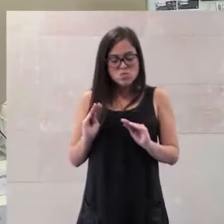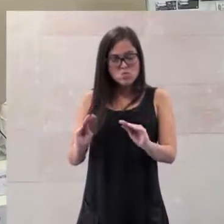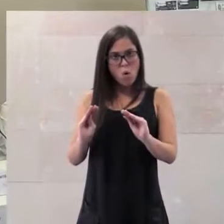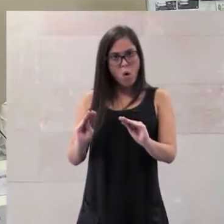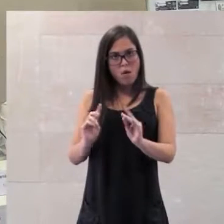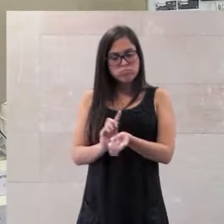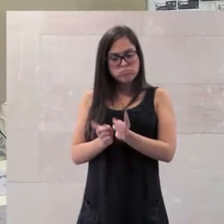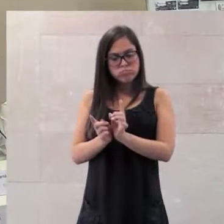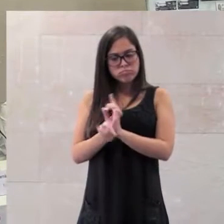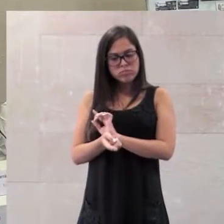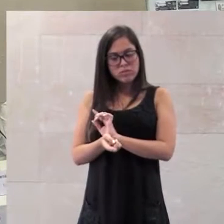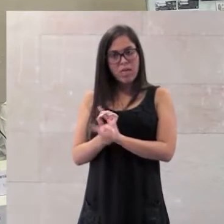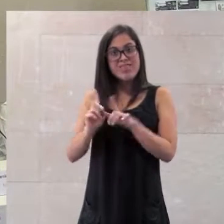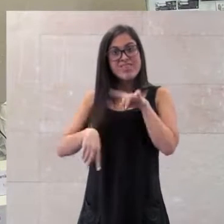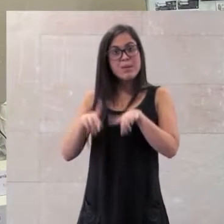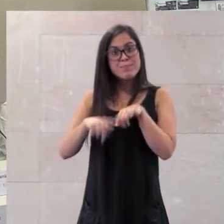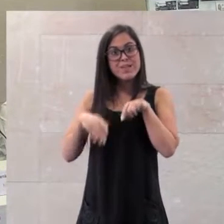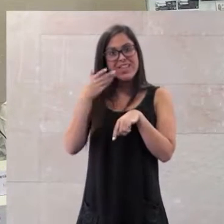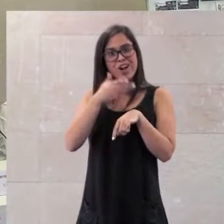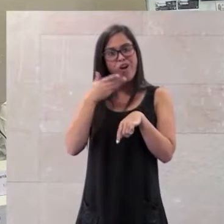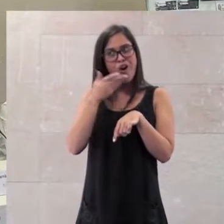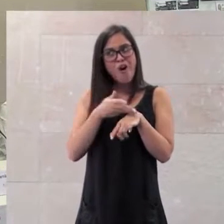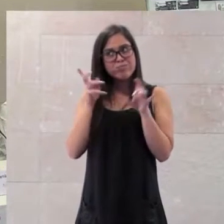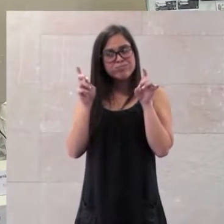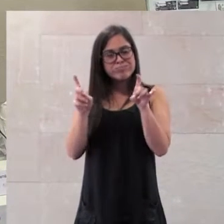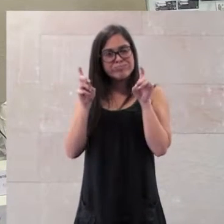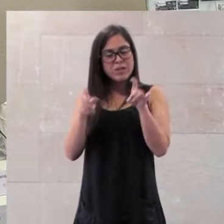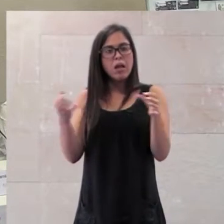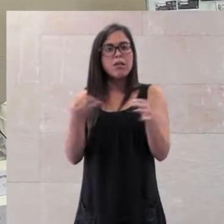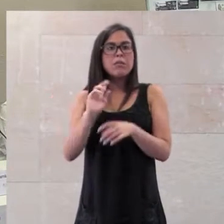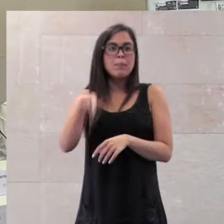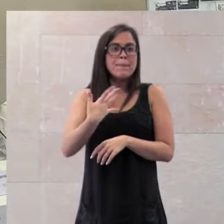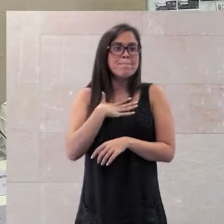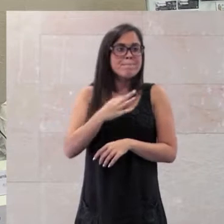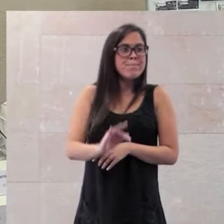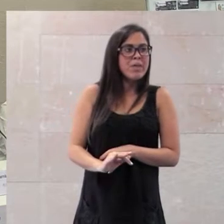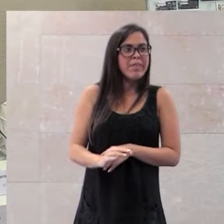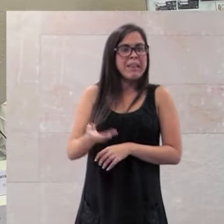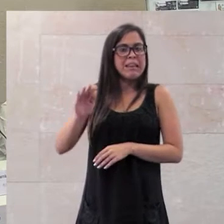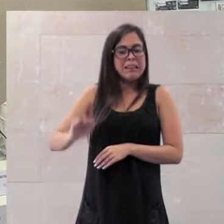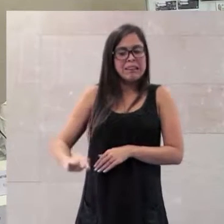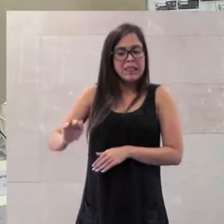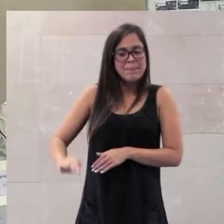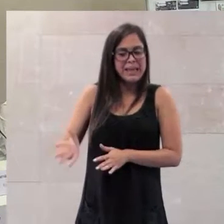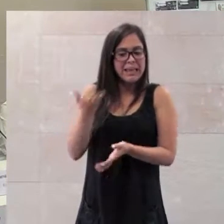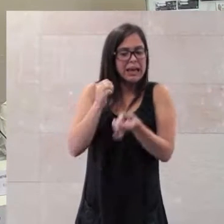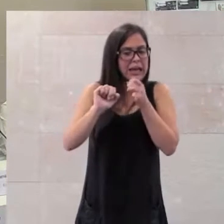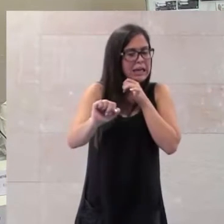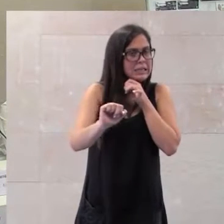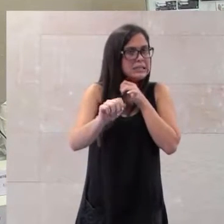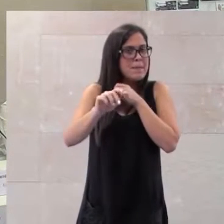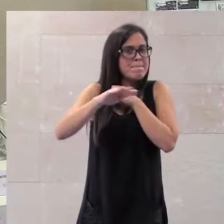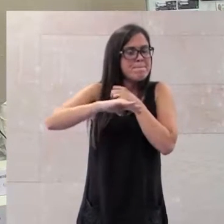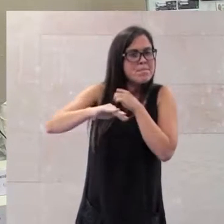es una mezcla de lo que han recibido de las escuelas, pero de otras cosas también, de que han sido rebeldes desde muy jóvenes, de que tenían